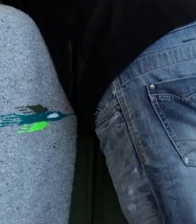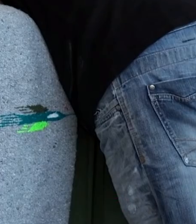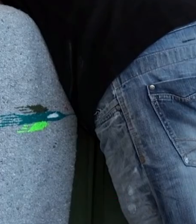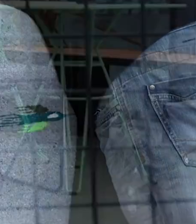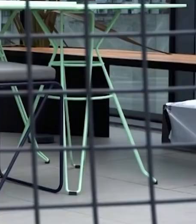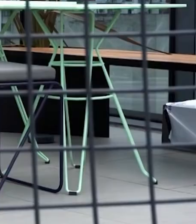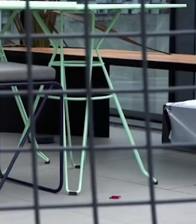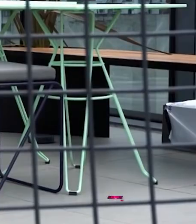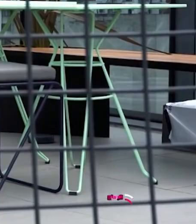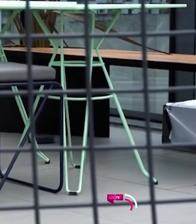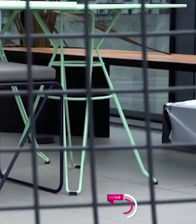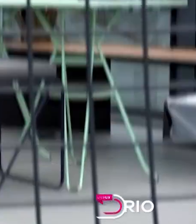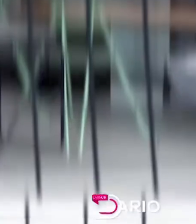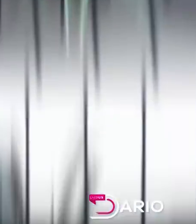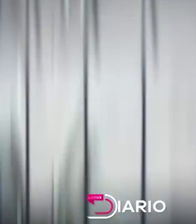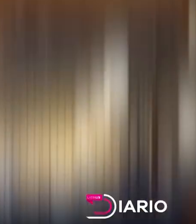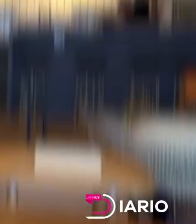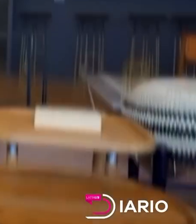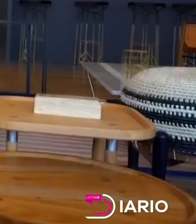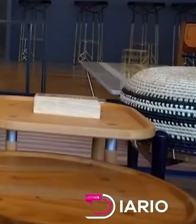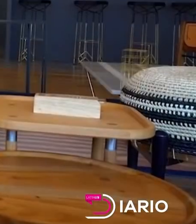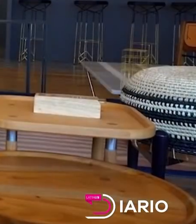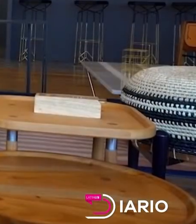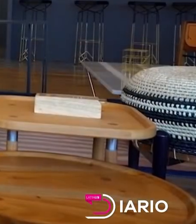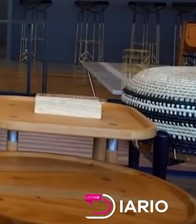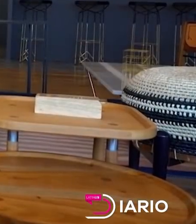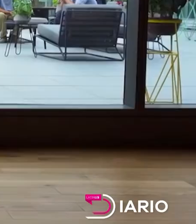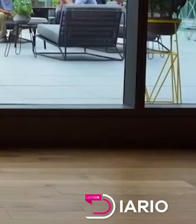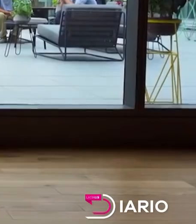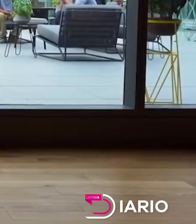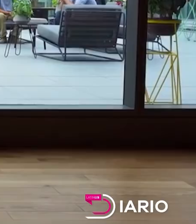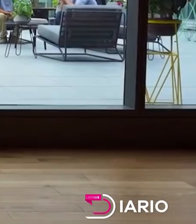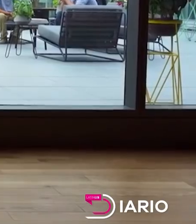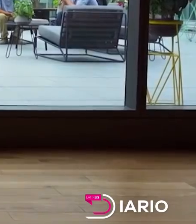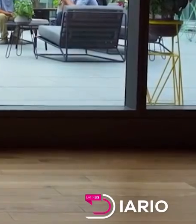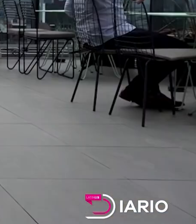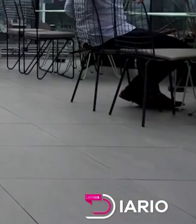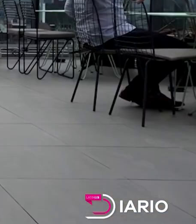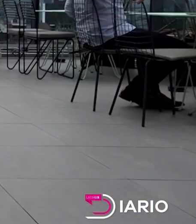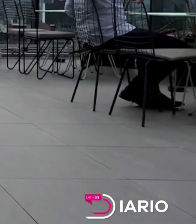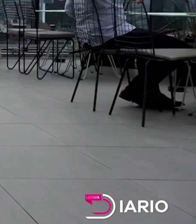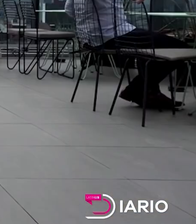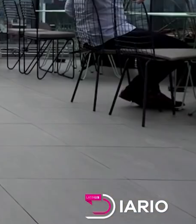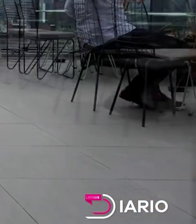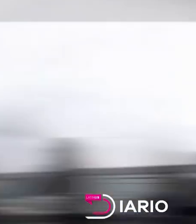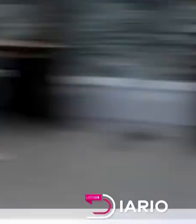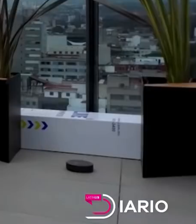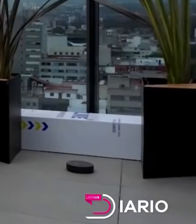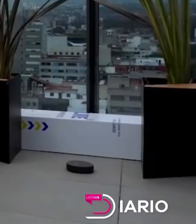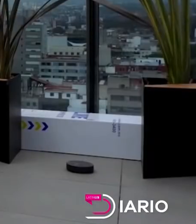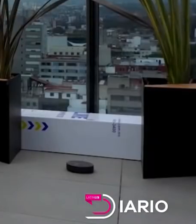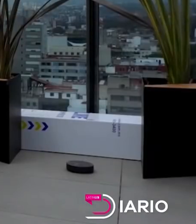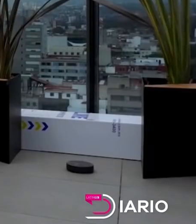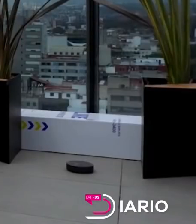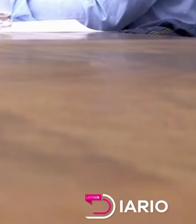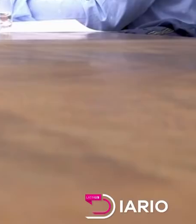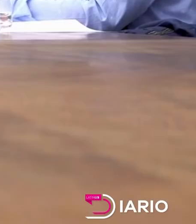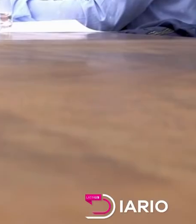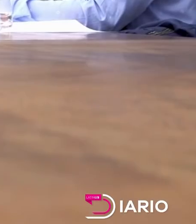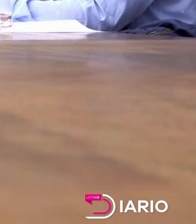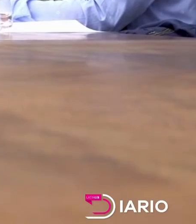hacer discutir ante el pleno el proyecto considera que sólo se permitirá la subcontratación de personal para servicios